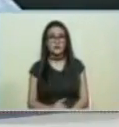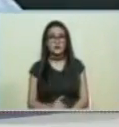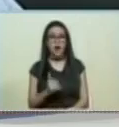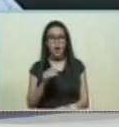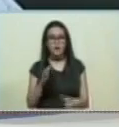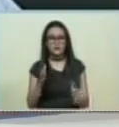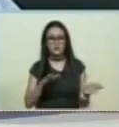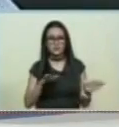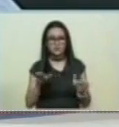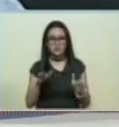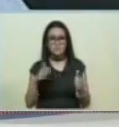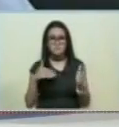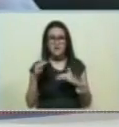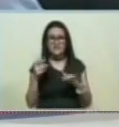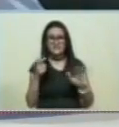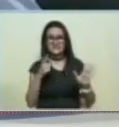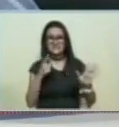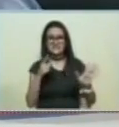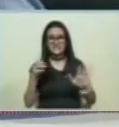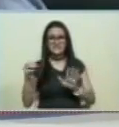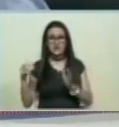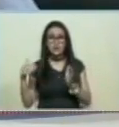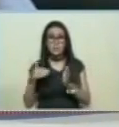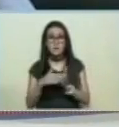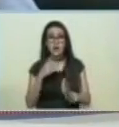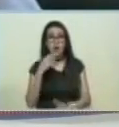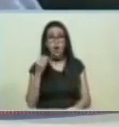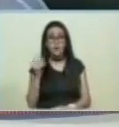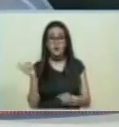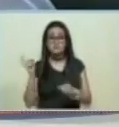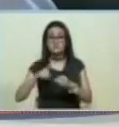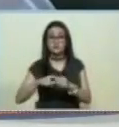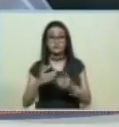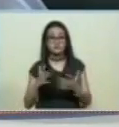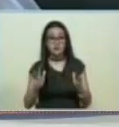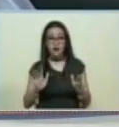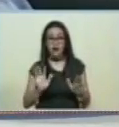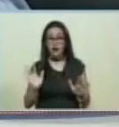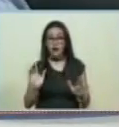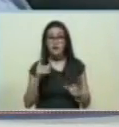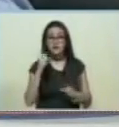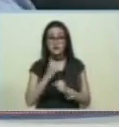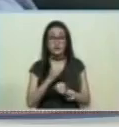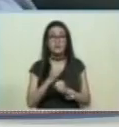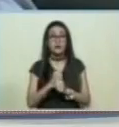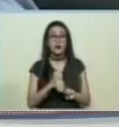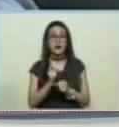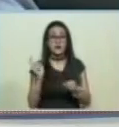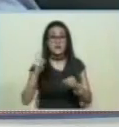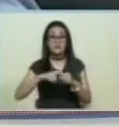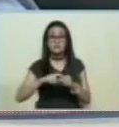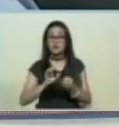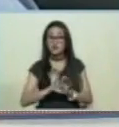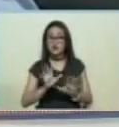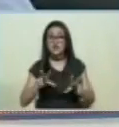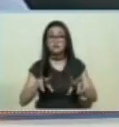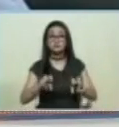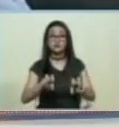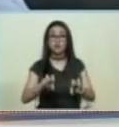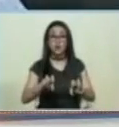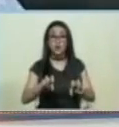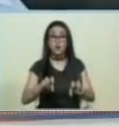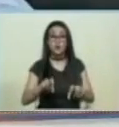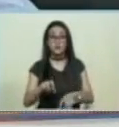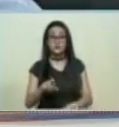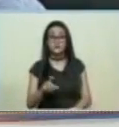bueno, más de 600.000 jóvenes incorporados, inscritos en el Plan Chamba Juvenil, que eso dice, que deposita